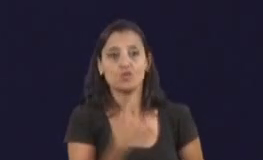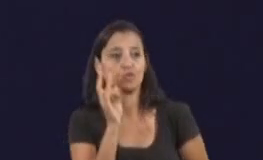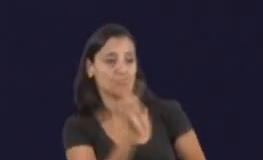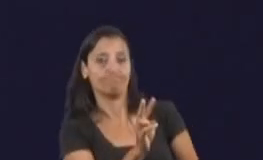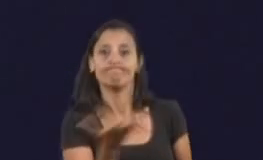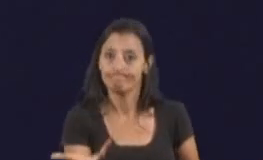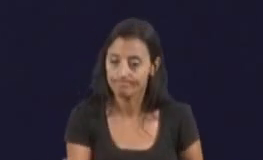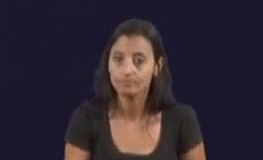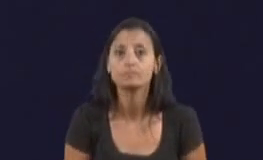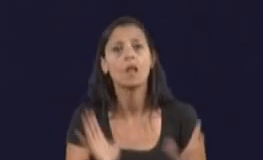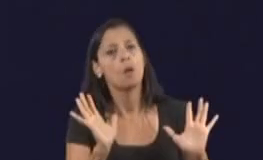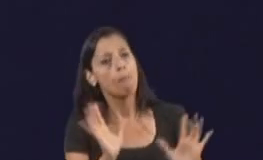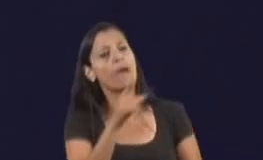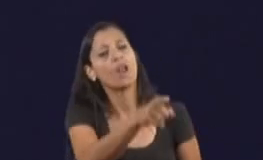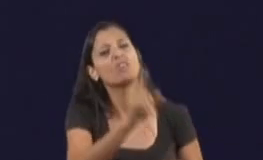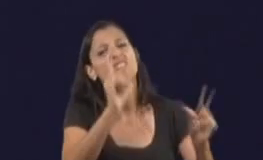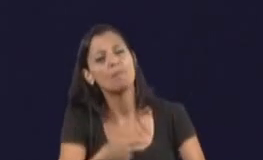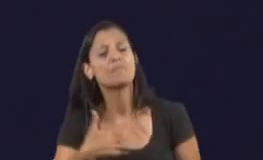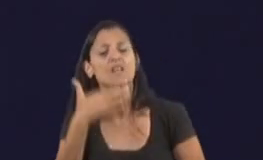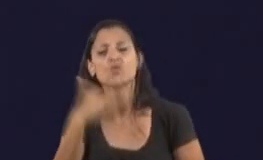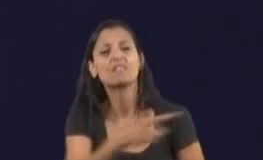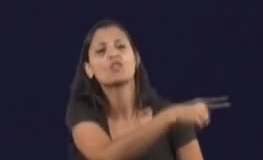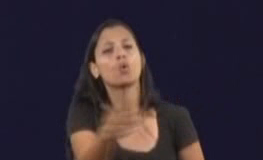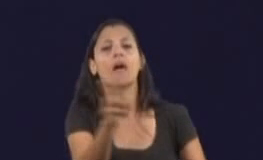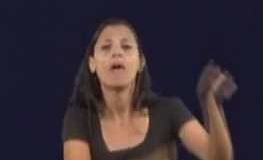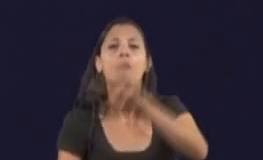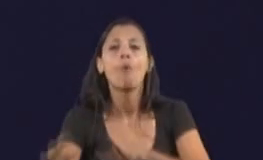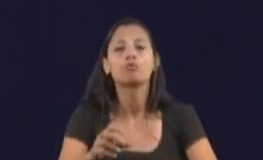no, pero también es razonable que traten de empañar buenas noticias, ¿no?